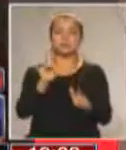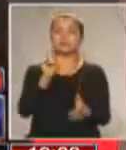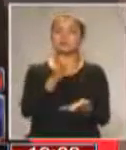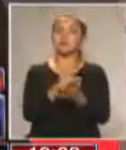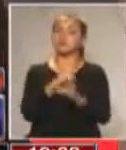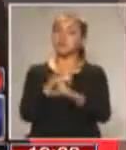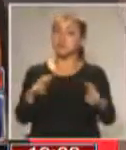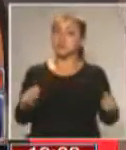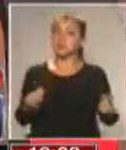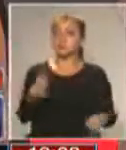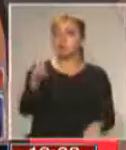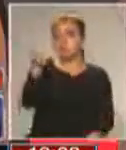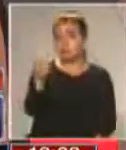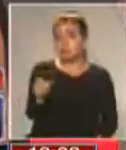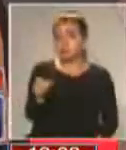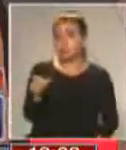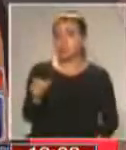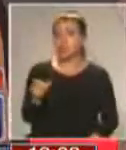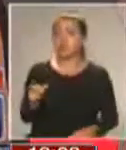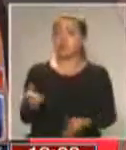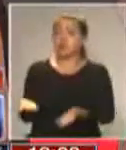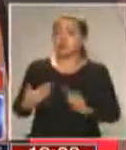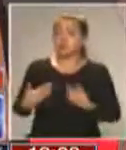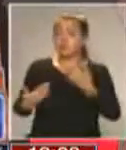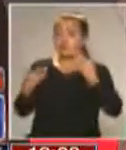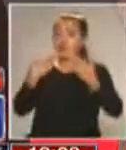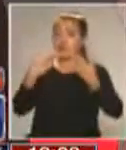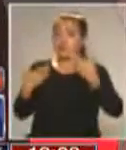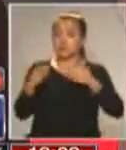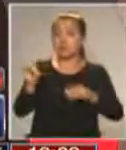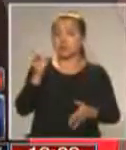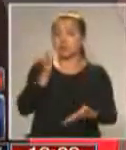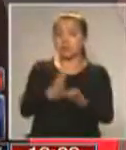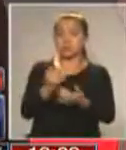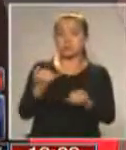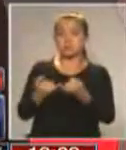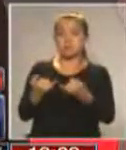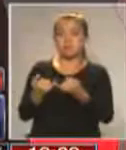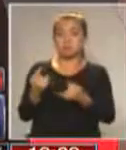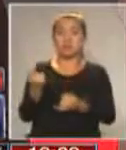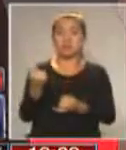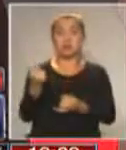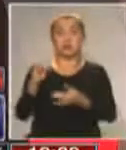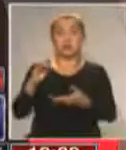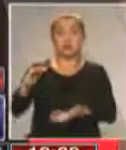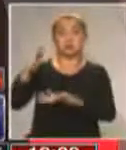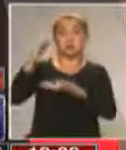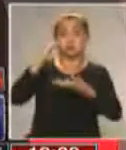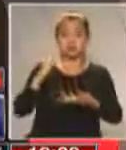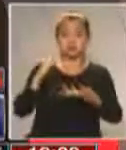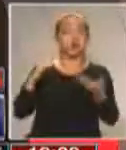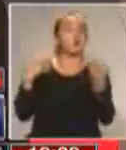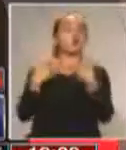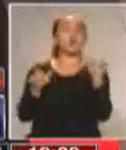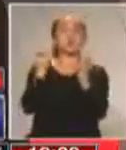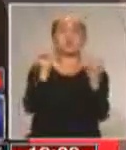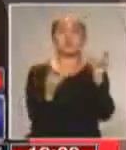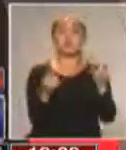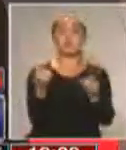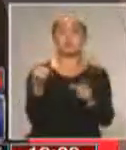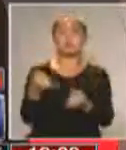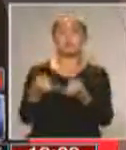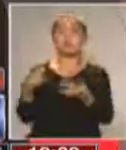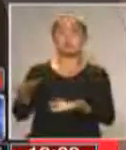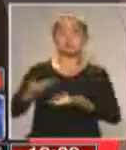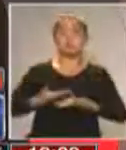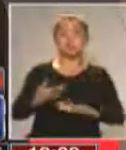Pero claramente es una persona que se está viendo beneficiada por estas decisiones, que accedió a un crédito en circunstancias que no acceden todos los ciudadanos y además